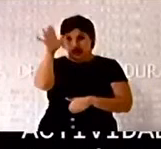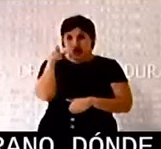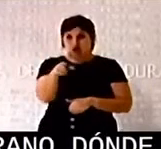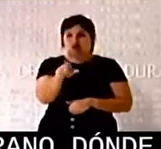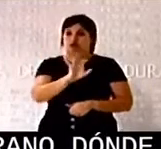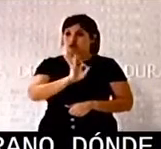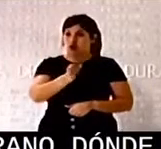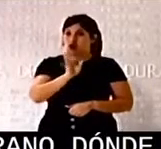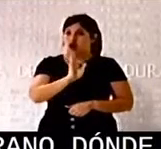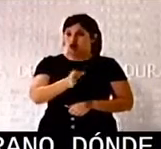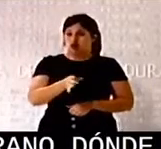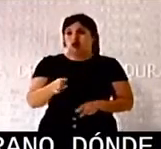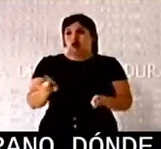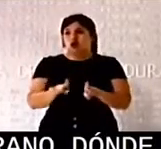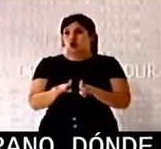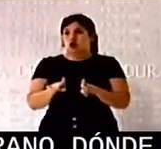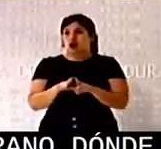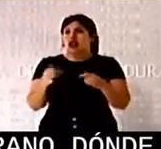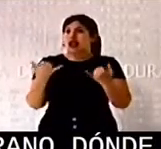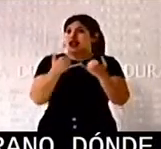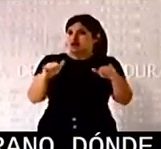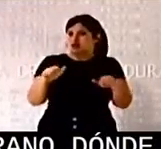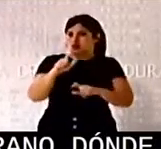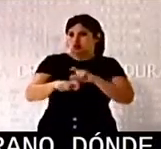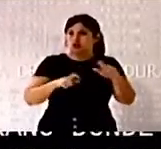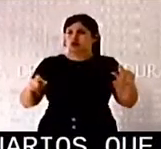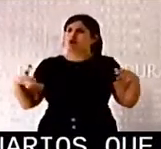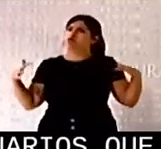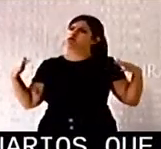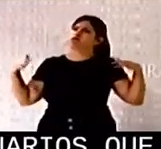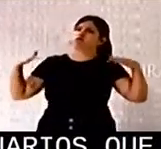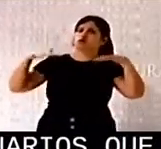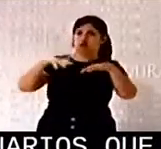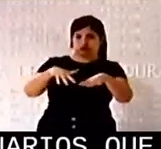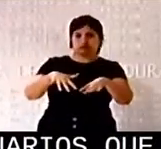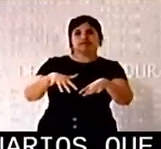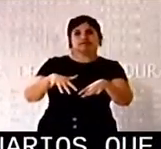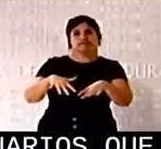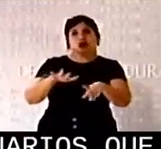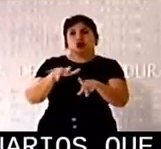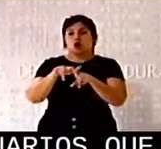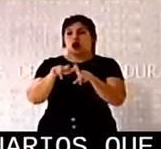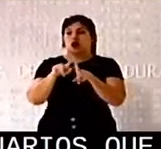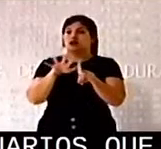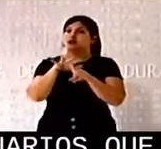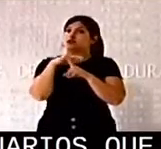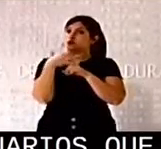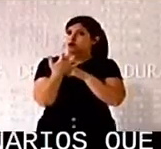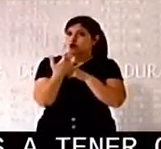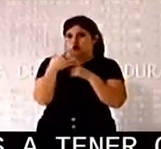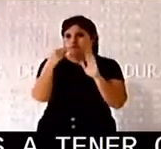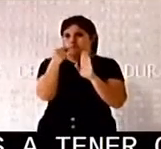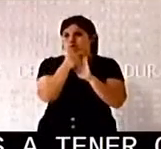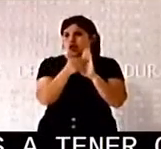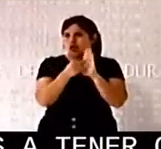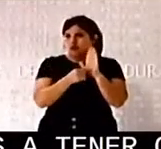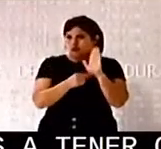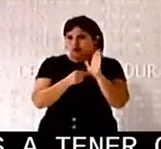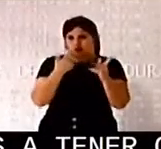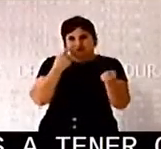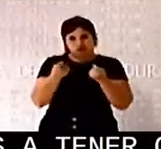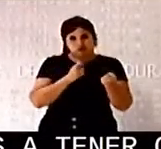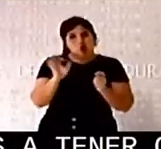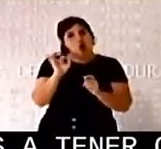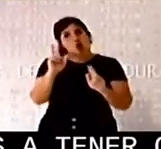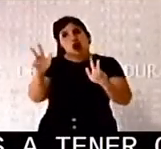a haber eventos multitudinarios que nos van a llevar a situaciones que vamos a tener que tomar medidas o autorizaciones por